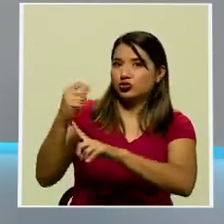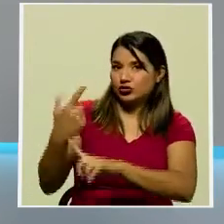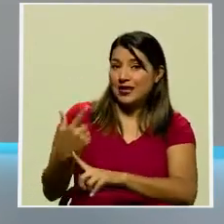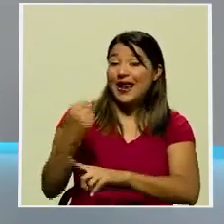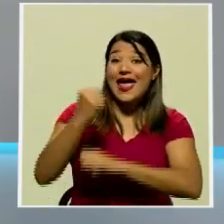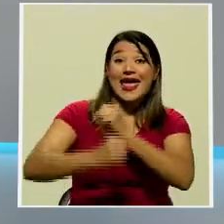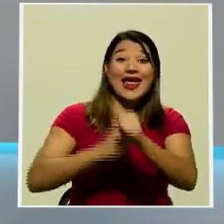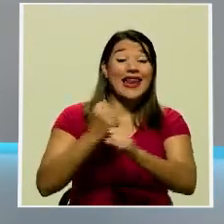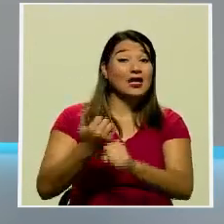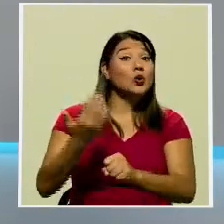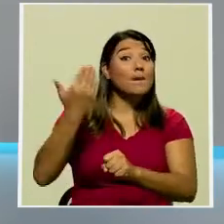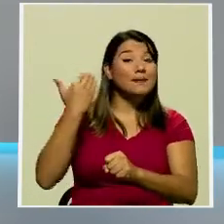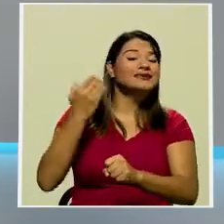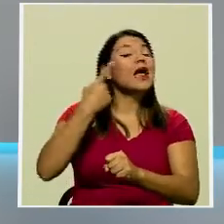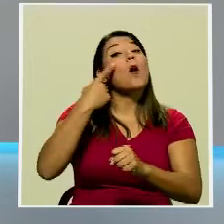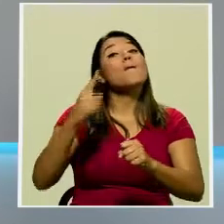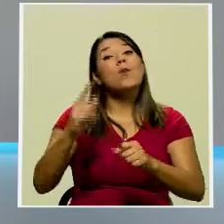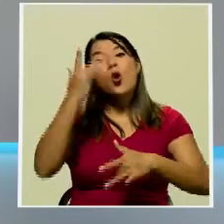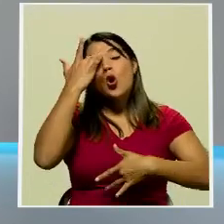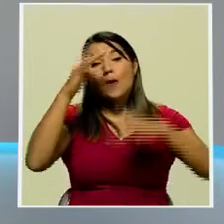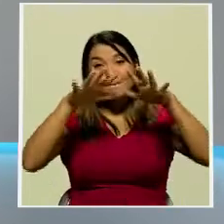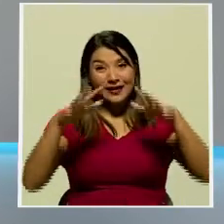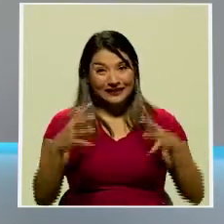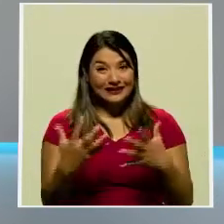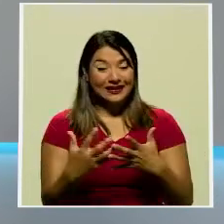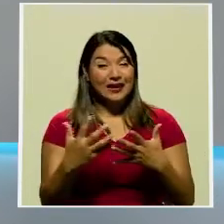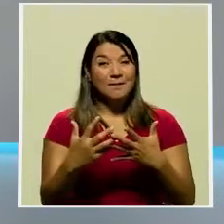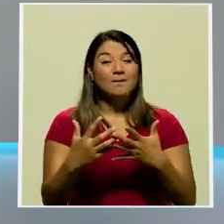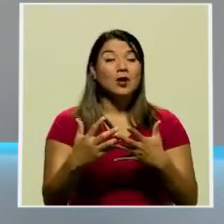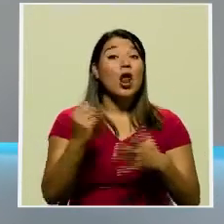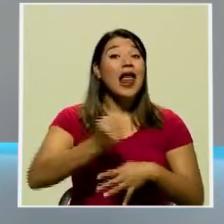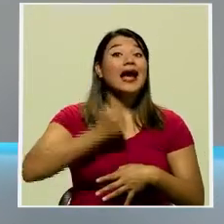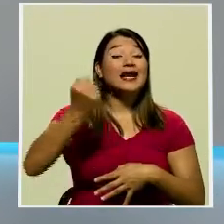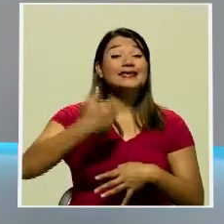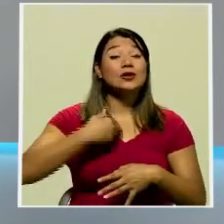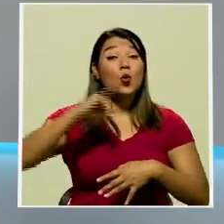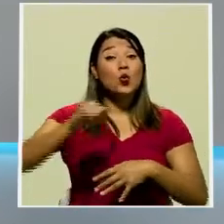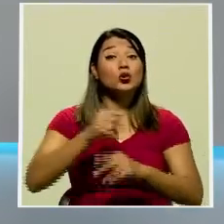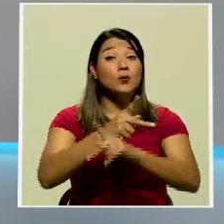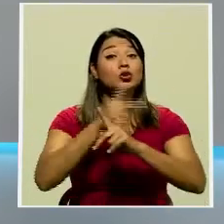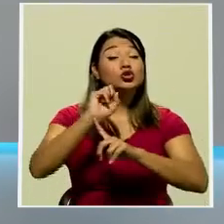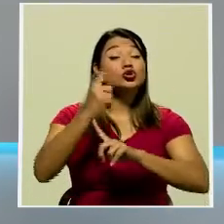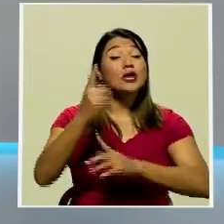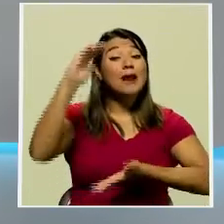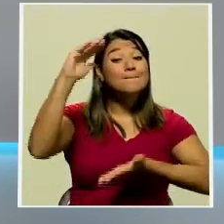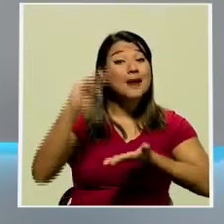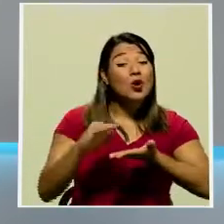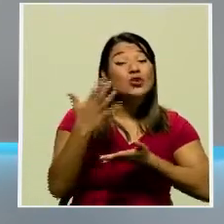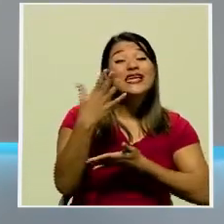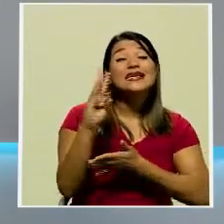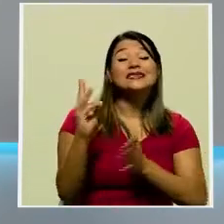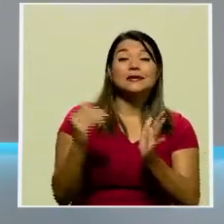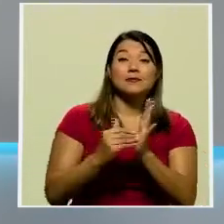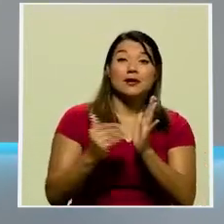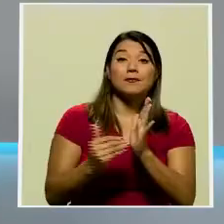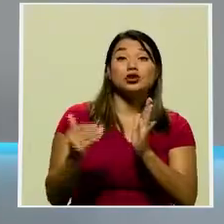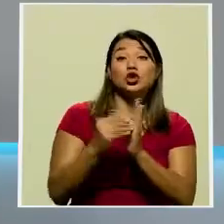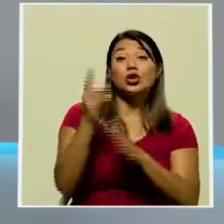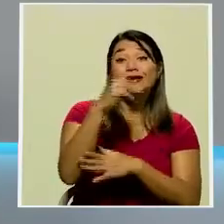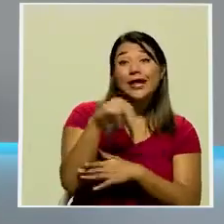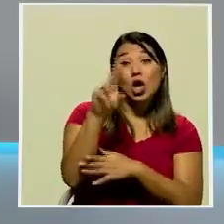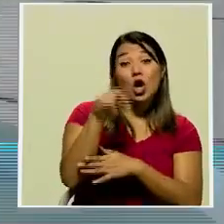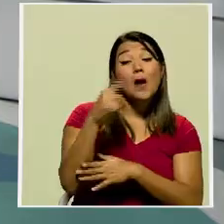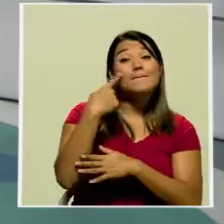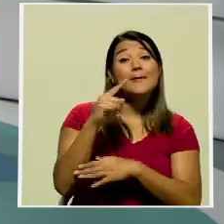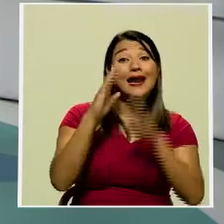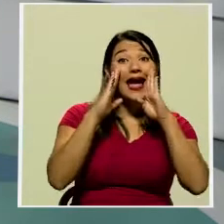de los excedentes se disminuyó 16.000 millones de colones para la atención de la pandemia, y bueno, hay